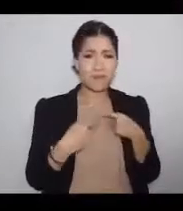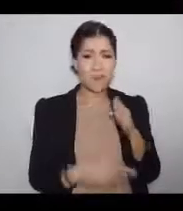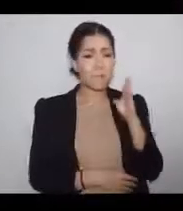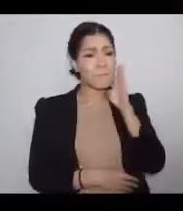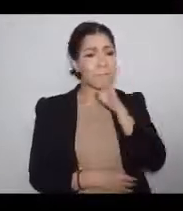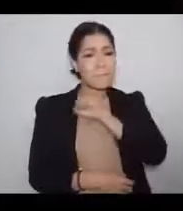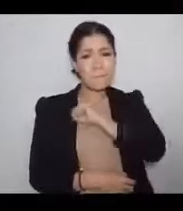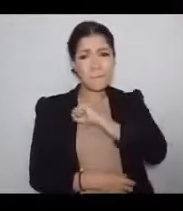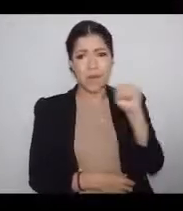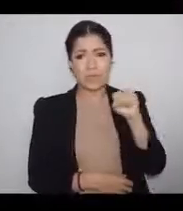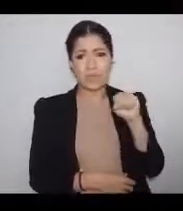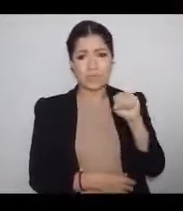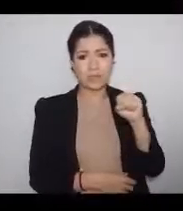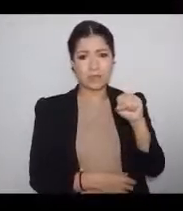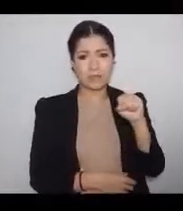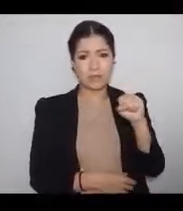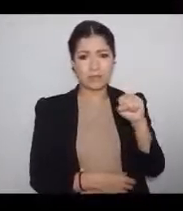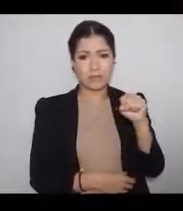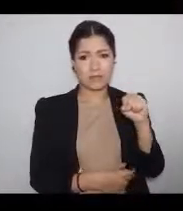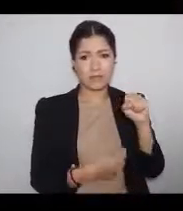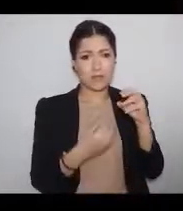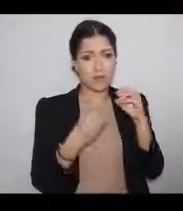angelólogos, lectores de nubes.